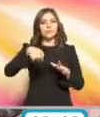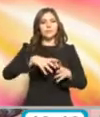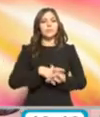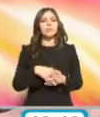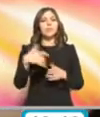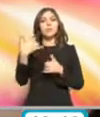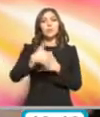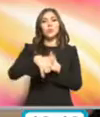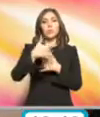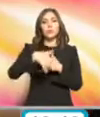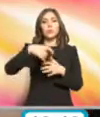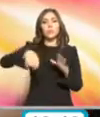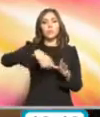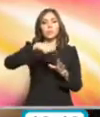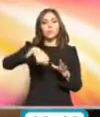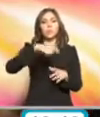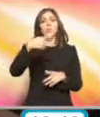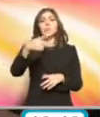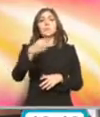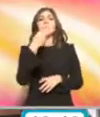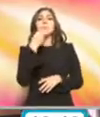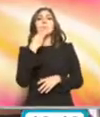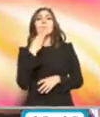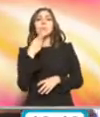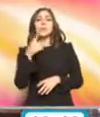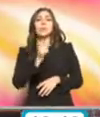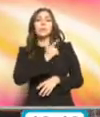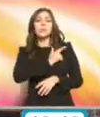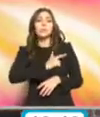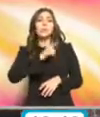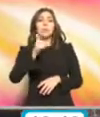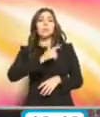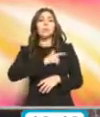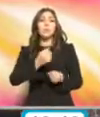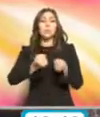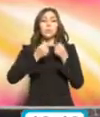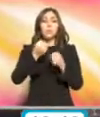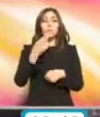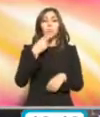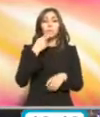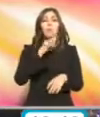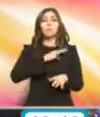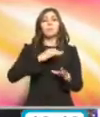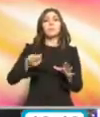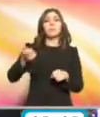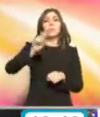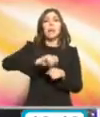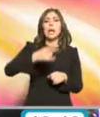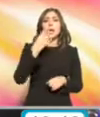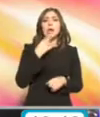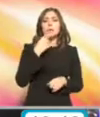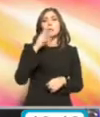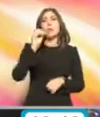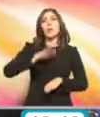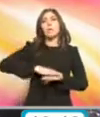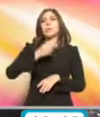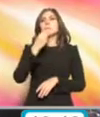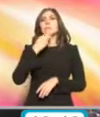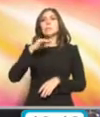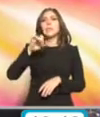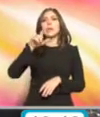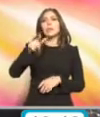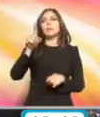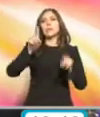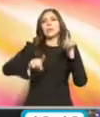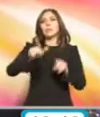nuestro yogur. La miel es a gusto. Si a ustedes les gusta un poquito más dulce, pueden agregar pones más azúcar o más miel, exactamente lo que ustedes gusten. Pero yo